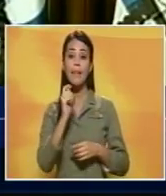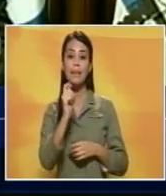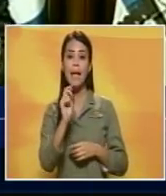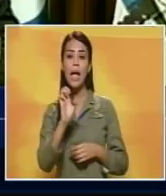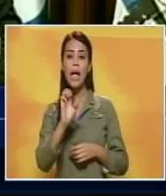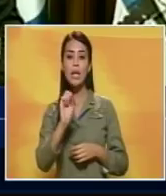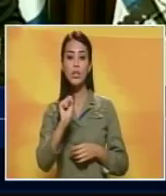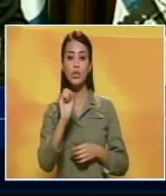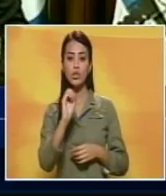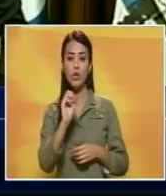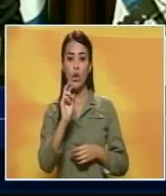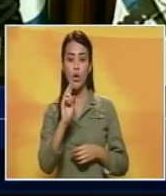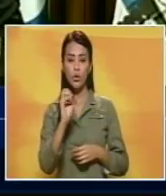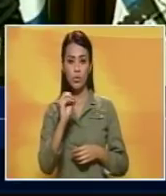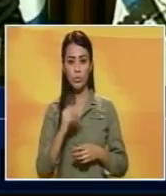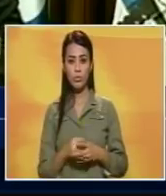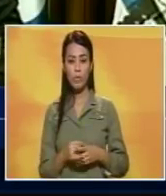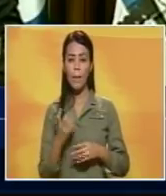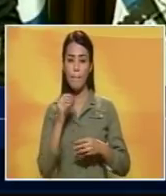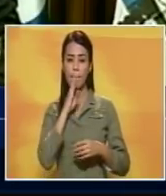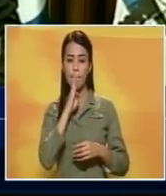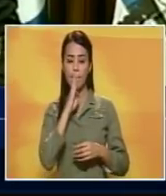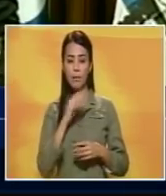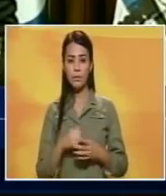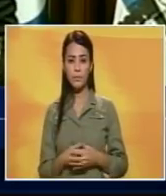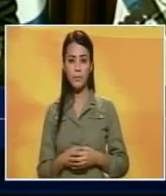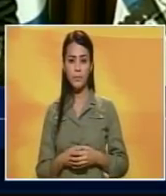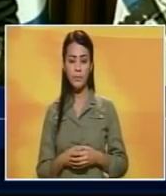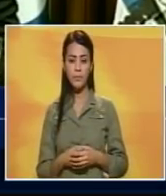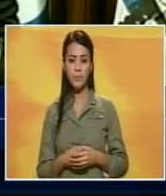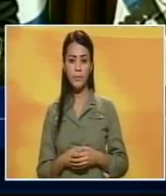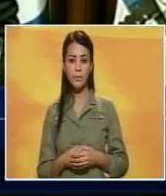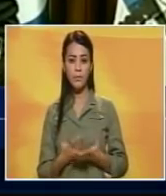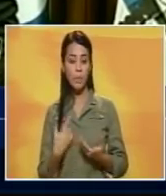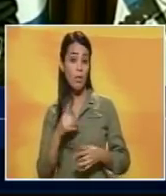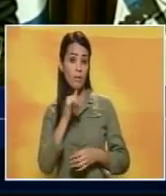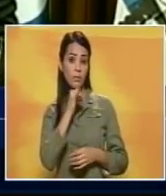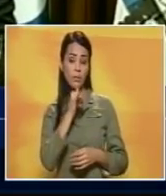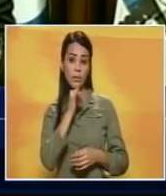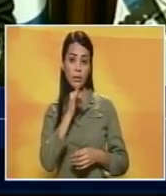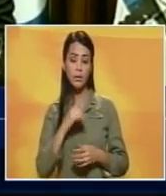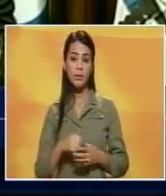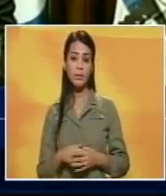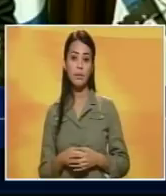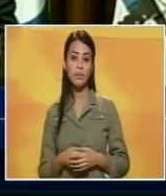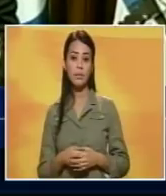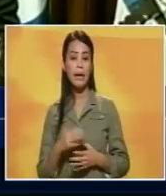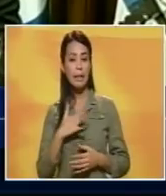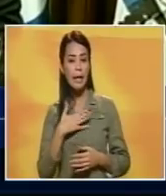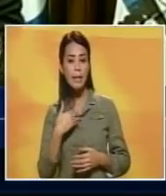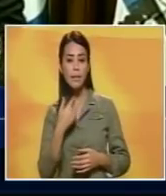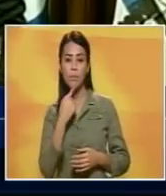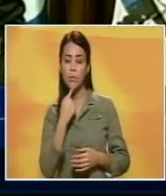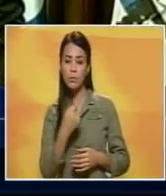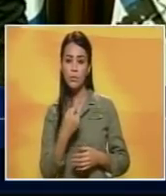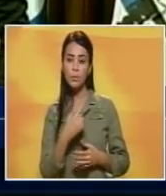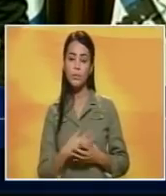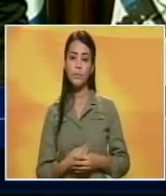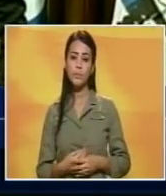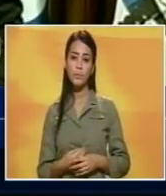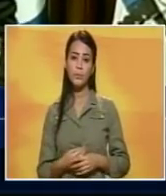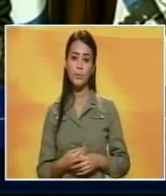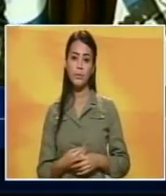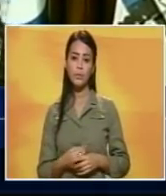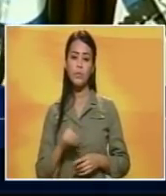Nacional. Bueno, esto era un poco la información que queríamos adelantar.